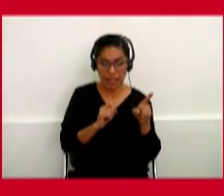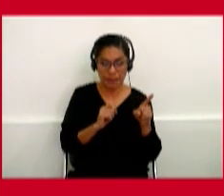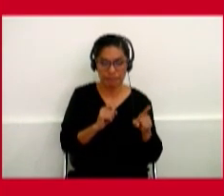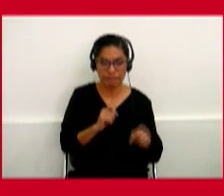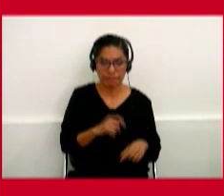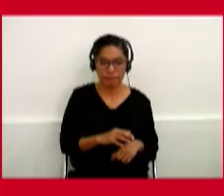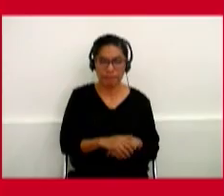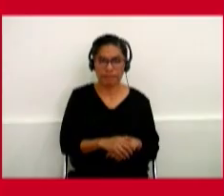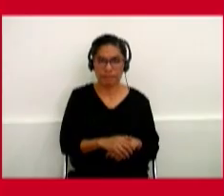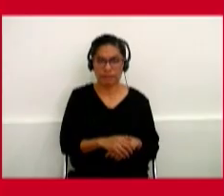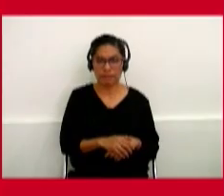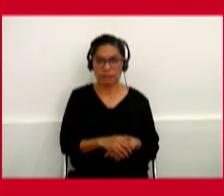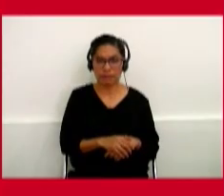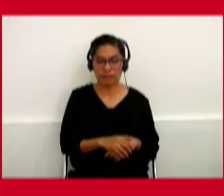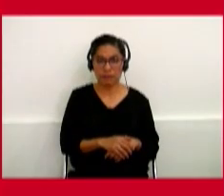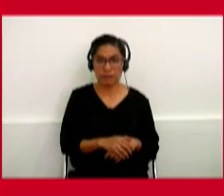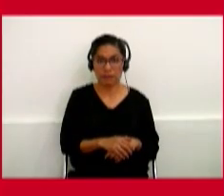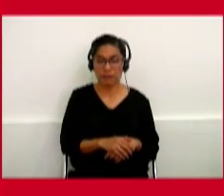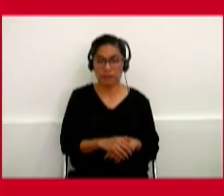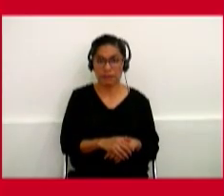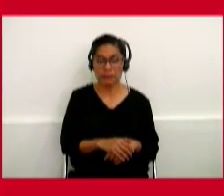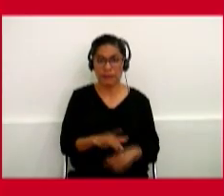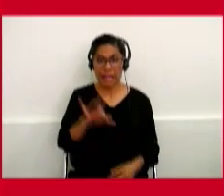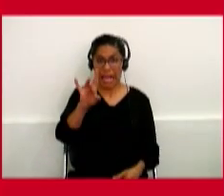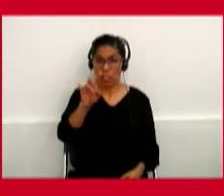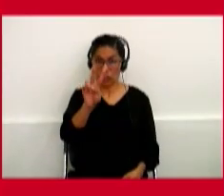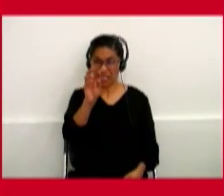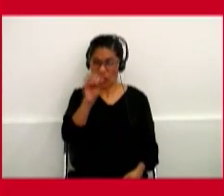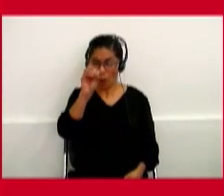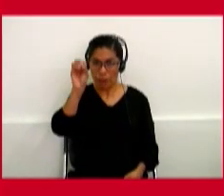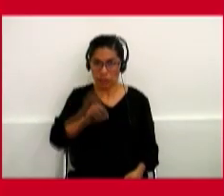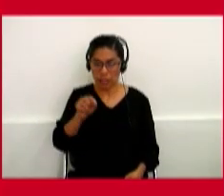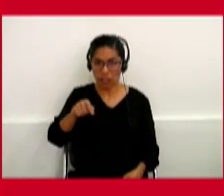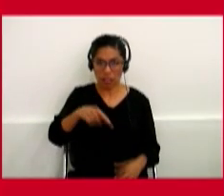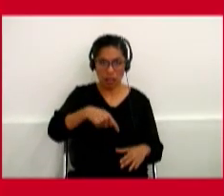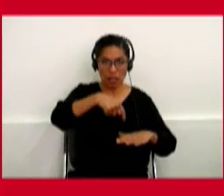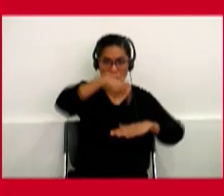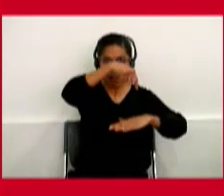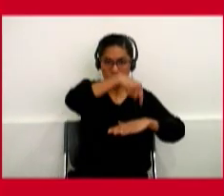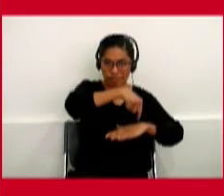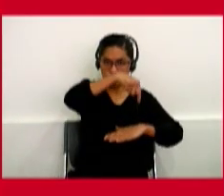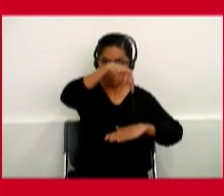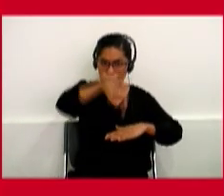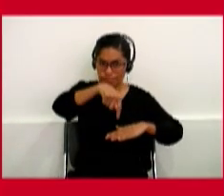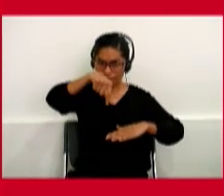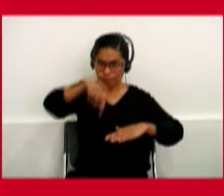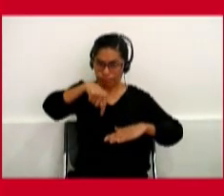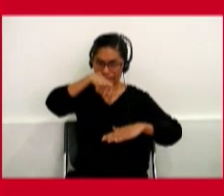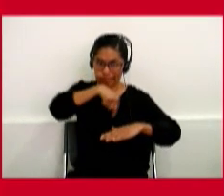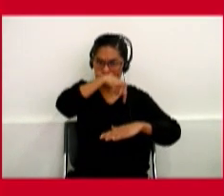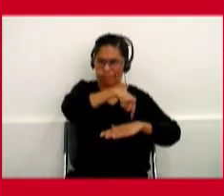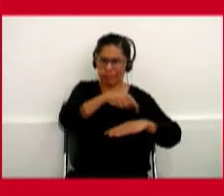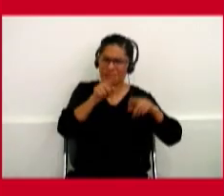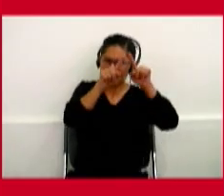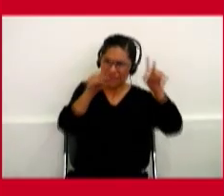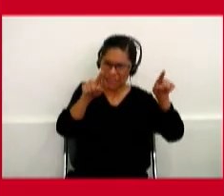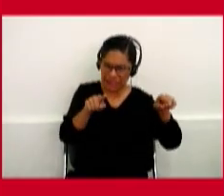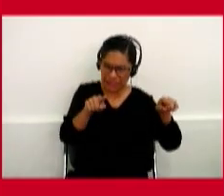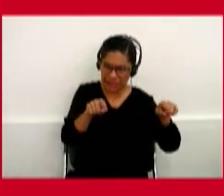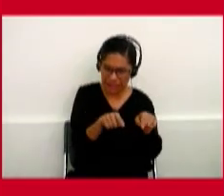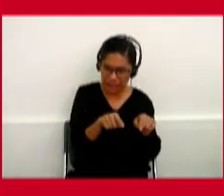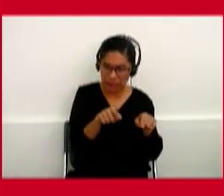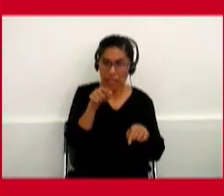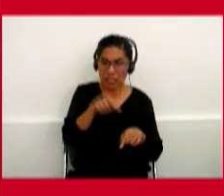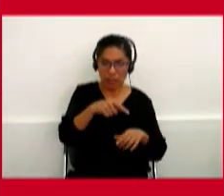que el 82% de los taladros ya estaba dentro del rango aceptable. Se mejoró el